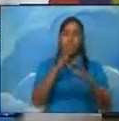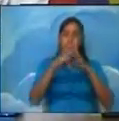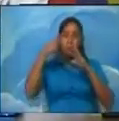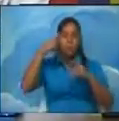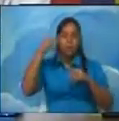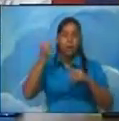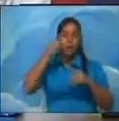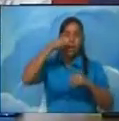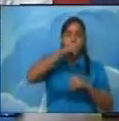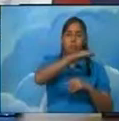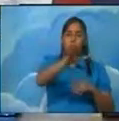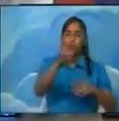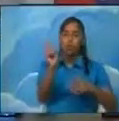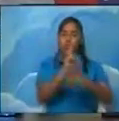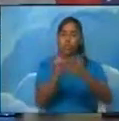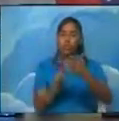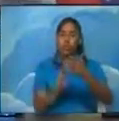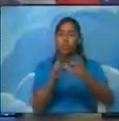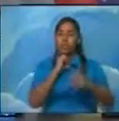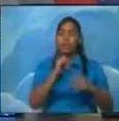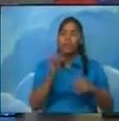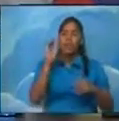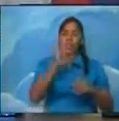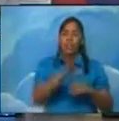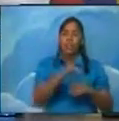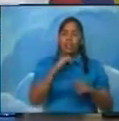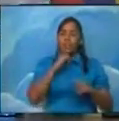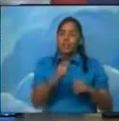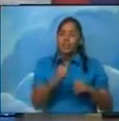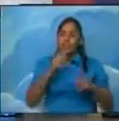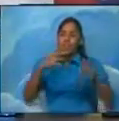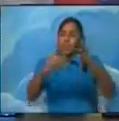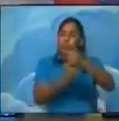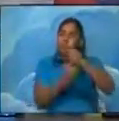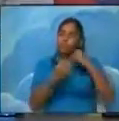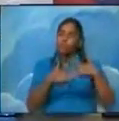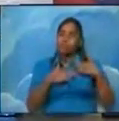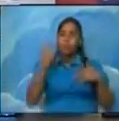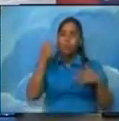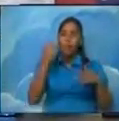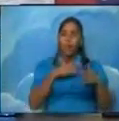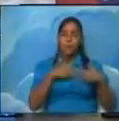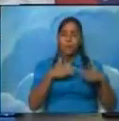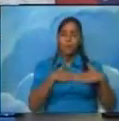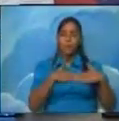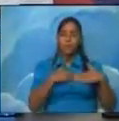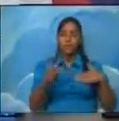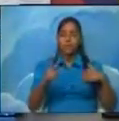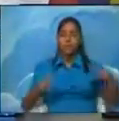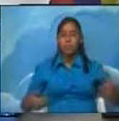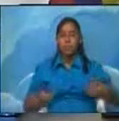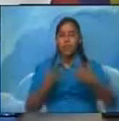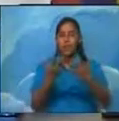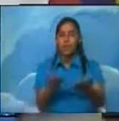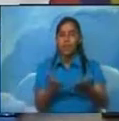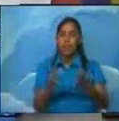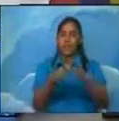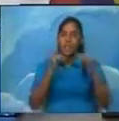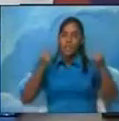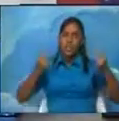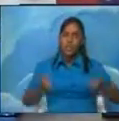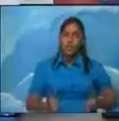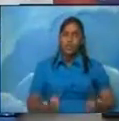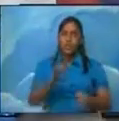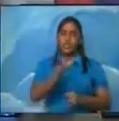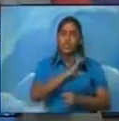cuando uno lee ese versículo, este es mío, este me lo agarro yo para mí. Amén. Y se lo voy a espaturrar a los hijos